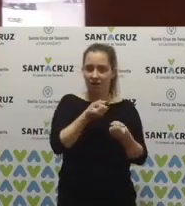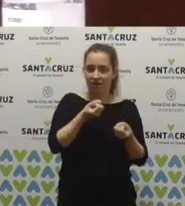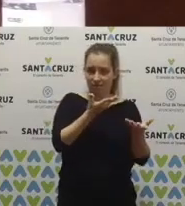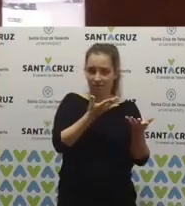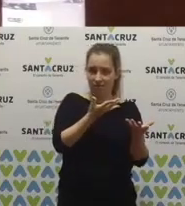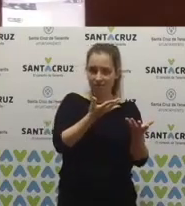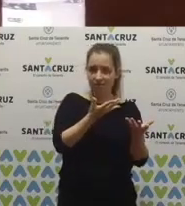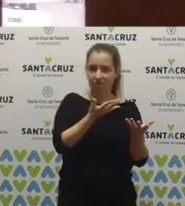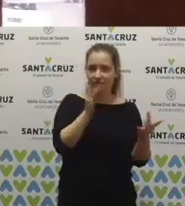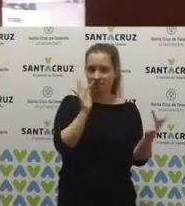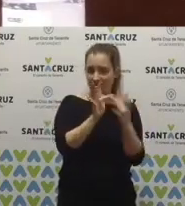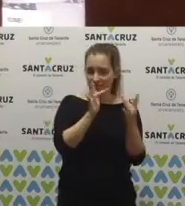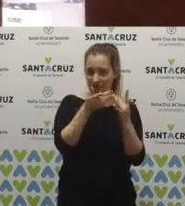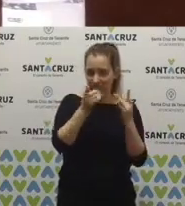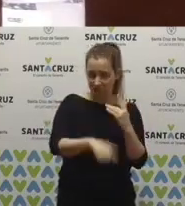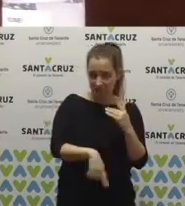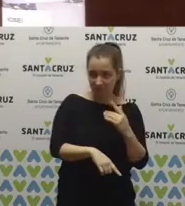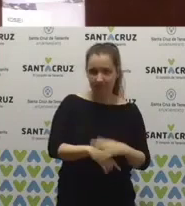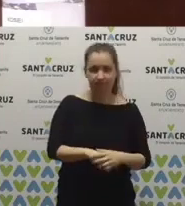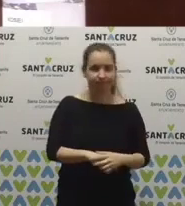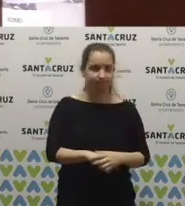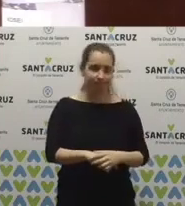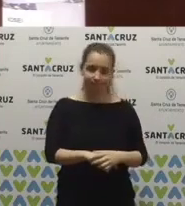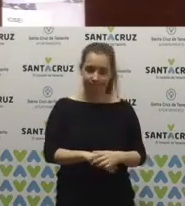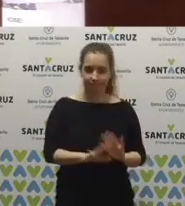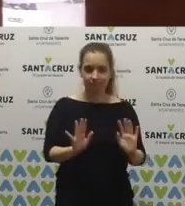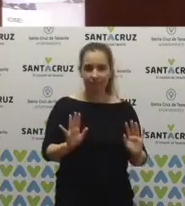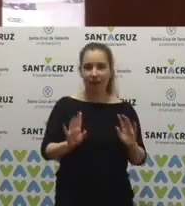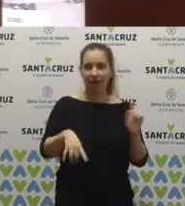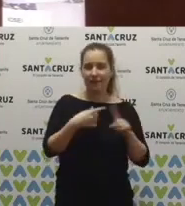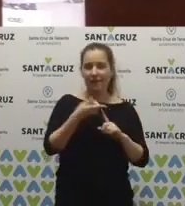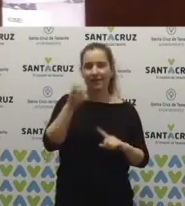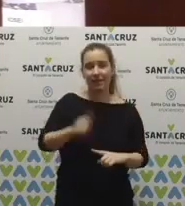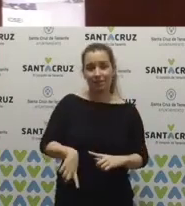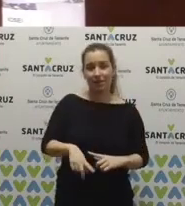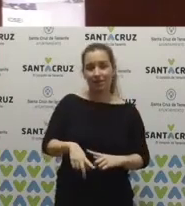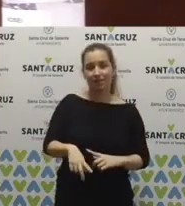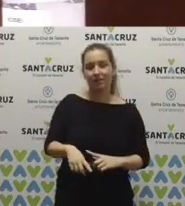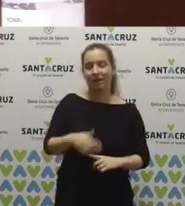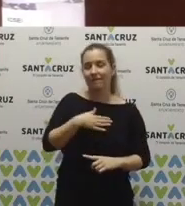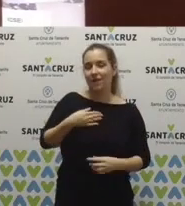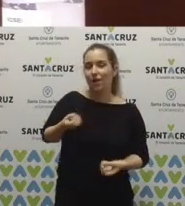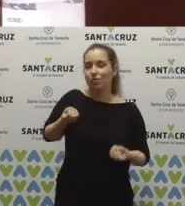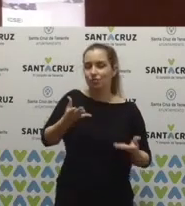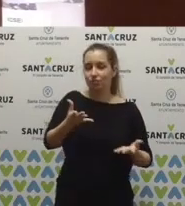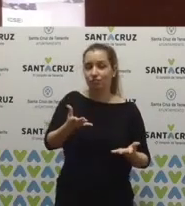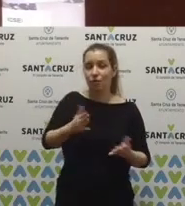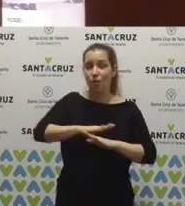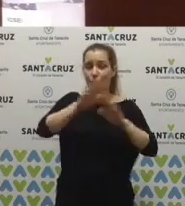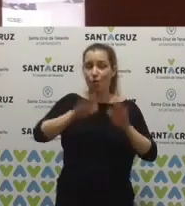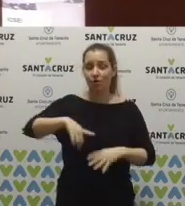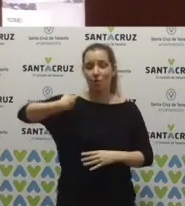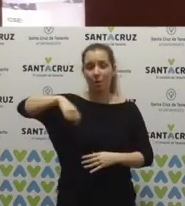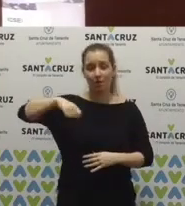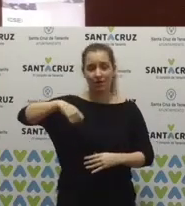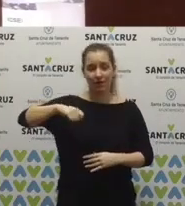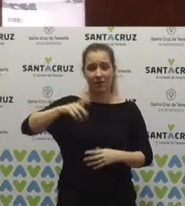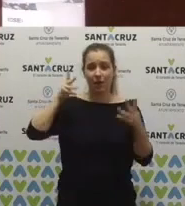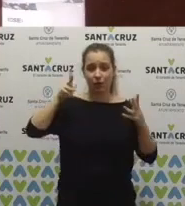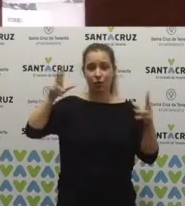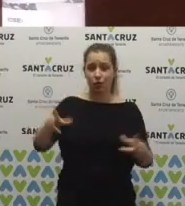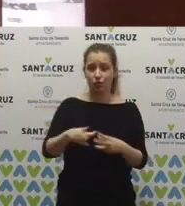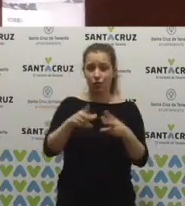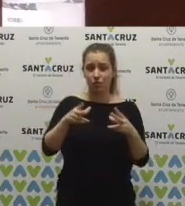aún hay que poner en valor que el último presidente del consejo social fue el alcalde ustedes lo recordarán